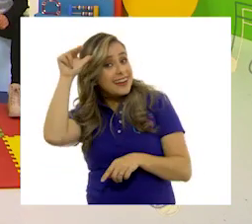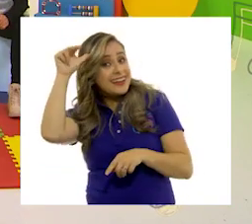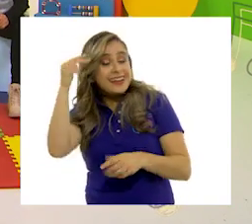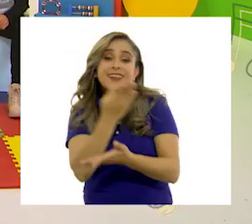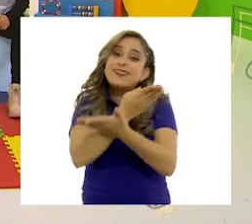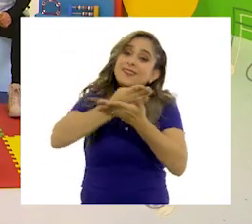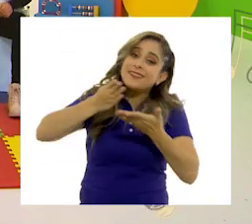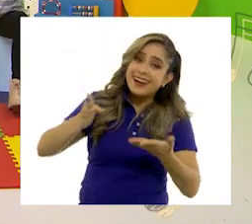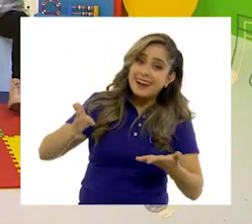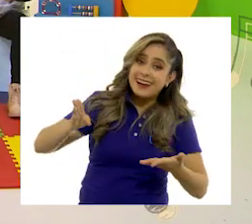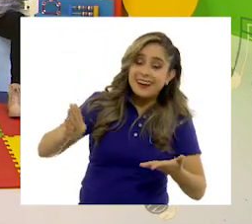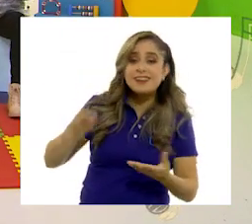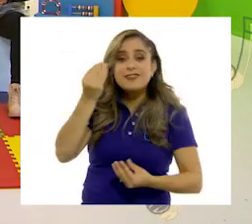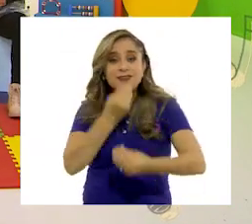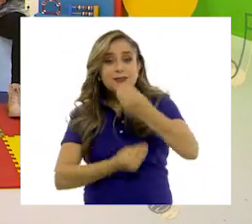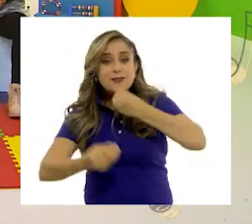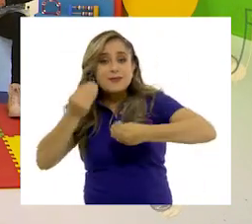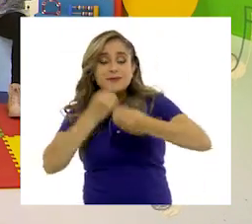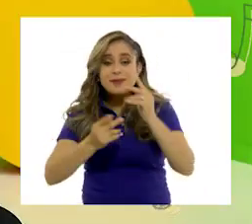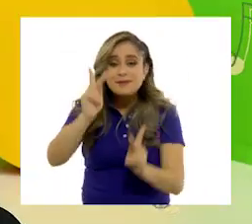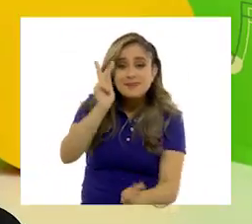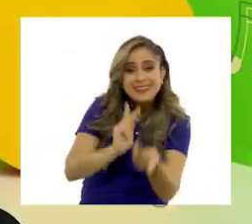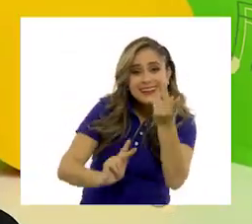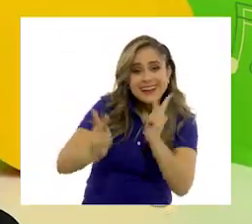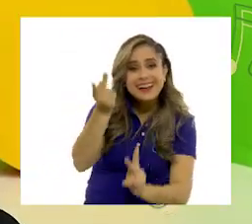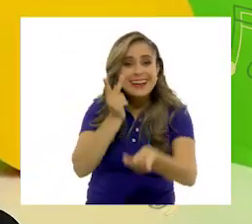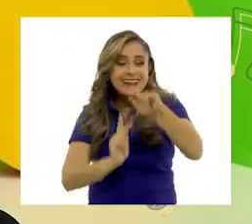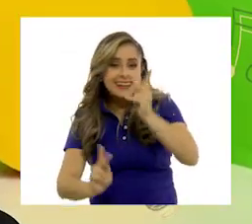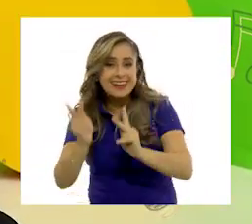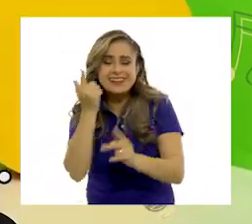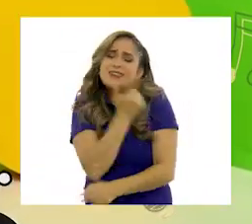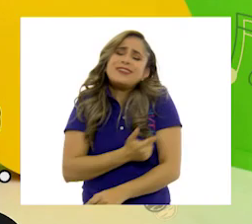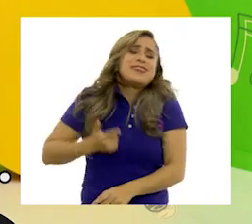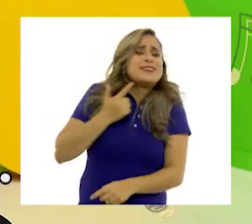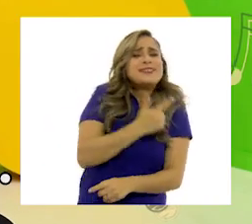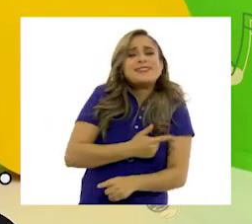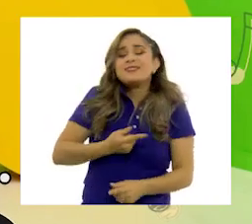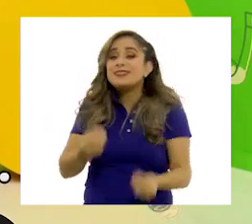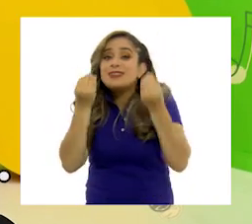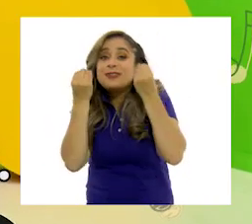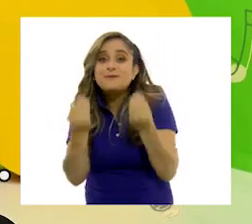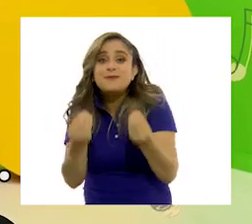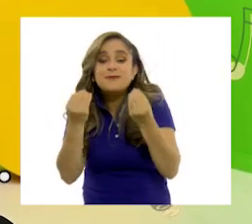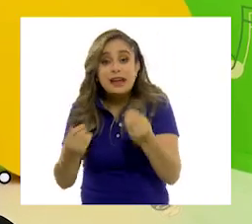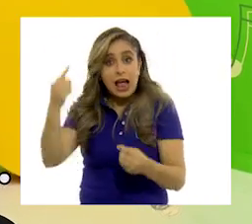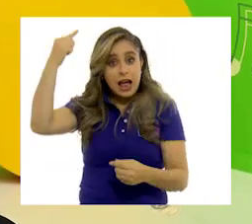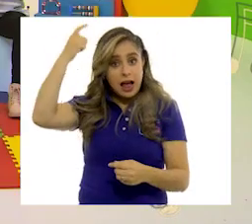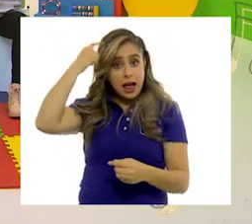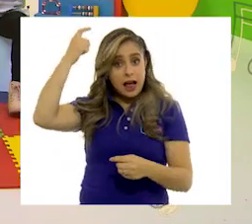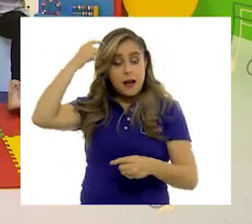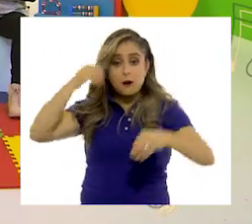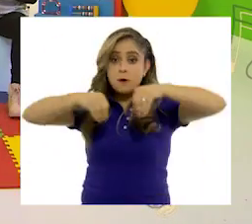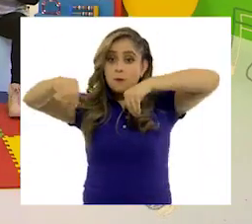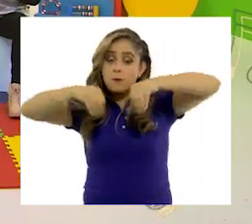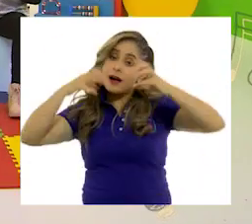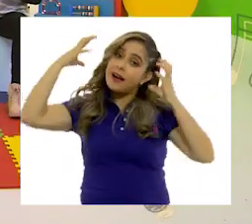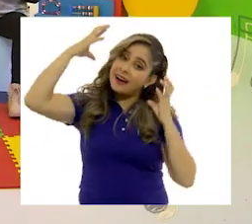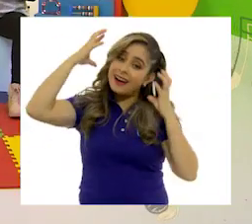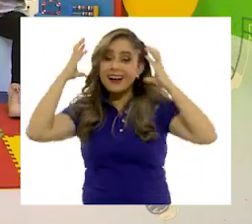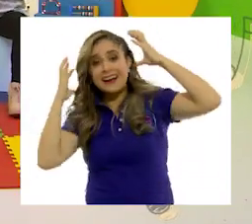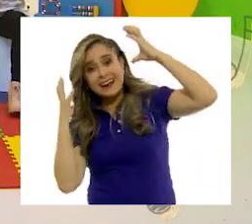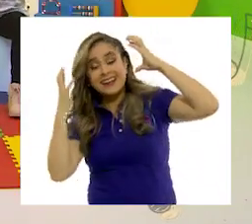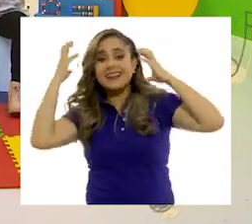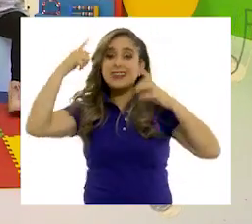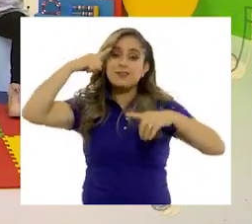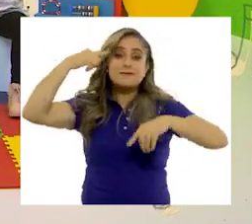Conejito blanco come maleza y le gusta tanto que mueve la cabeza. Así, así, así,